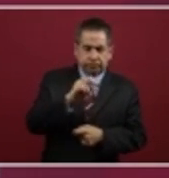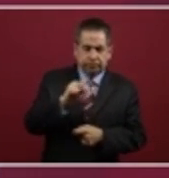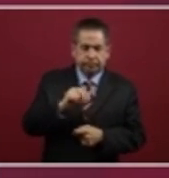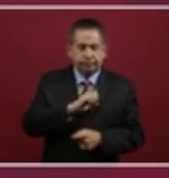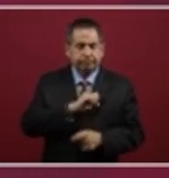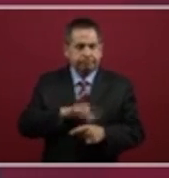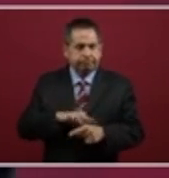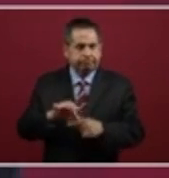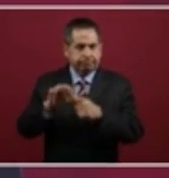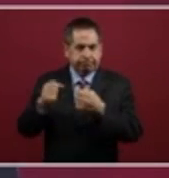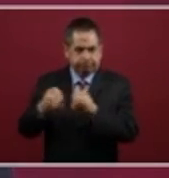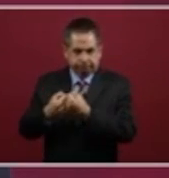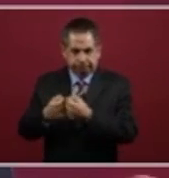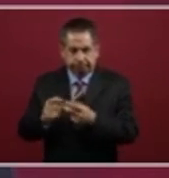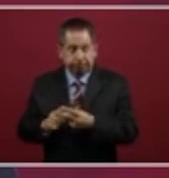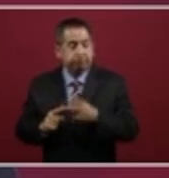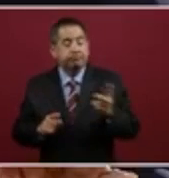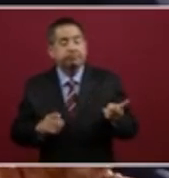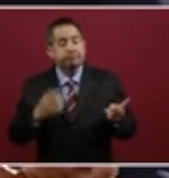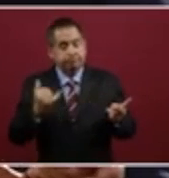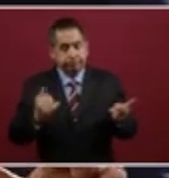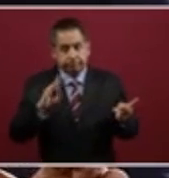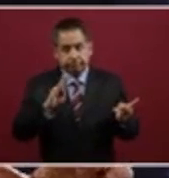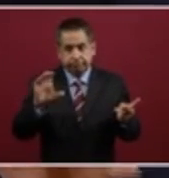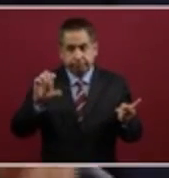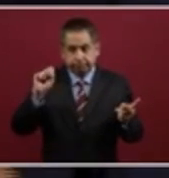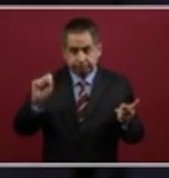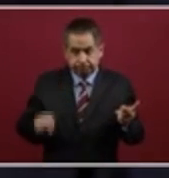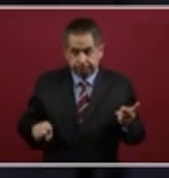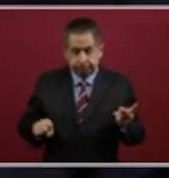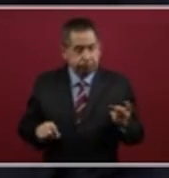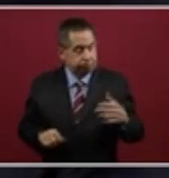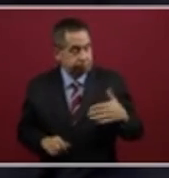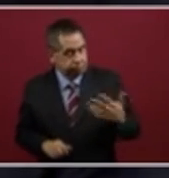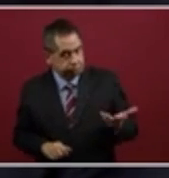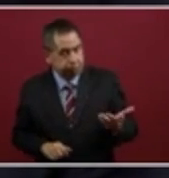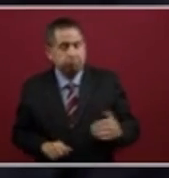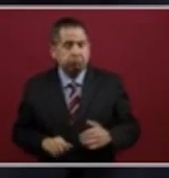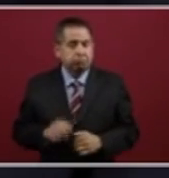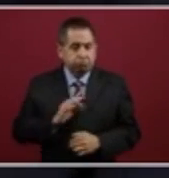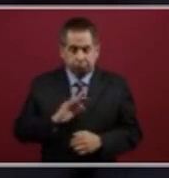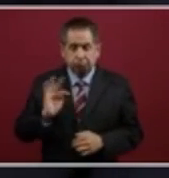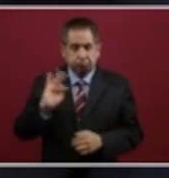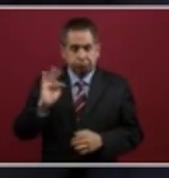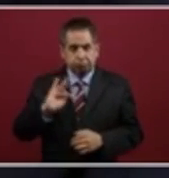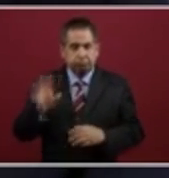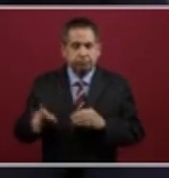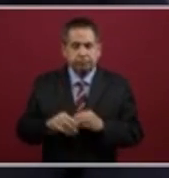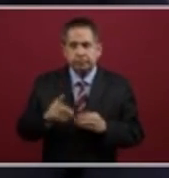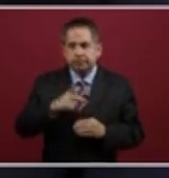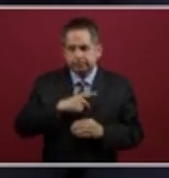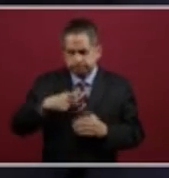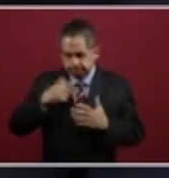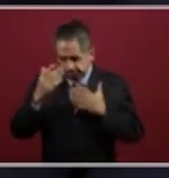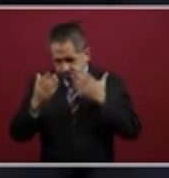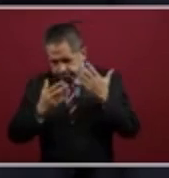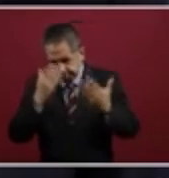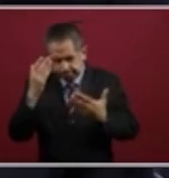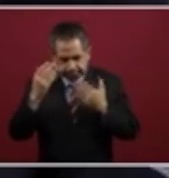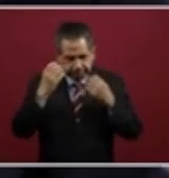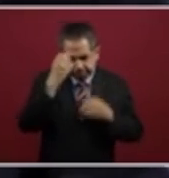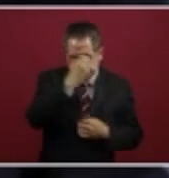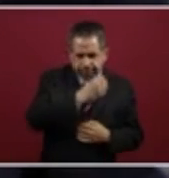y lo de Baja California Sur, pero tenemos que evaluar